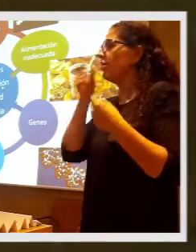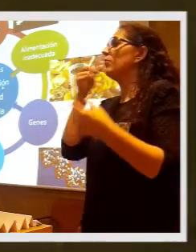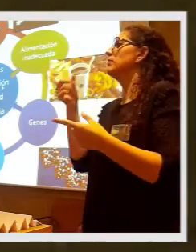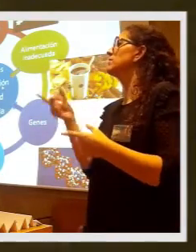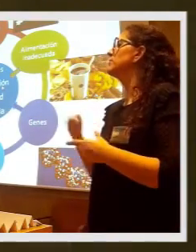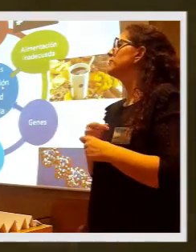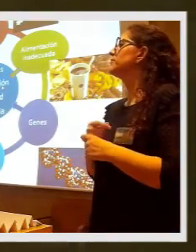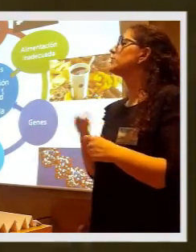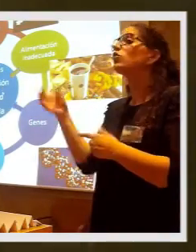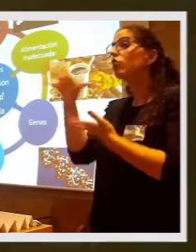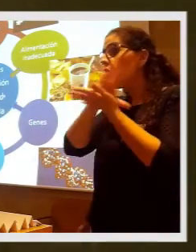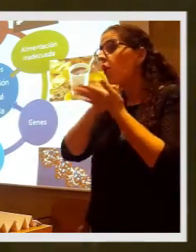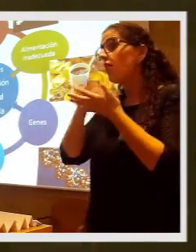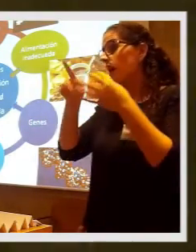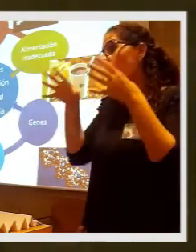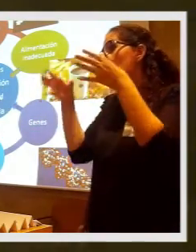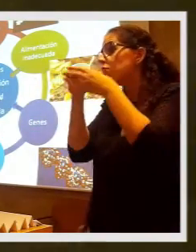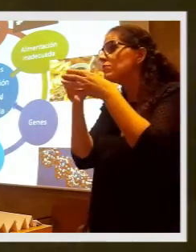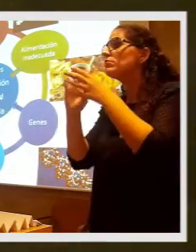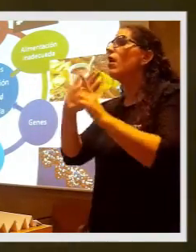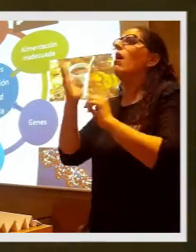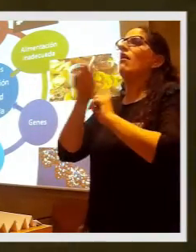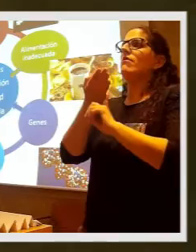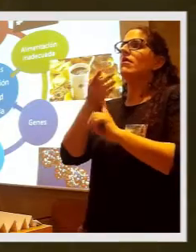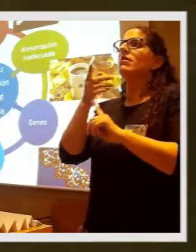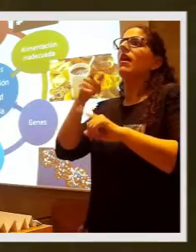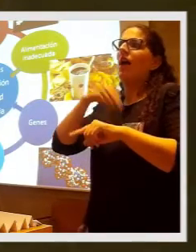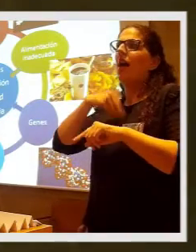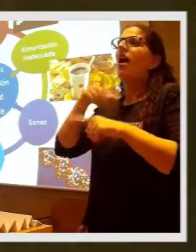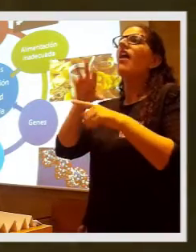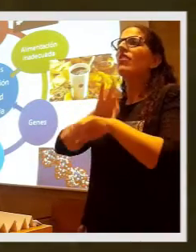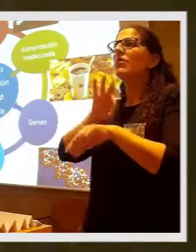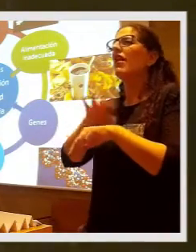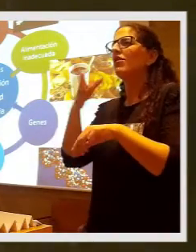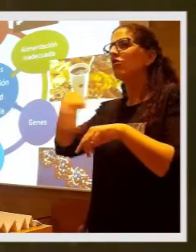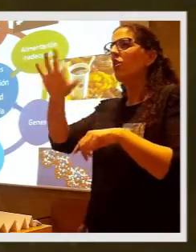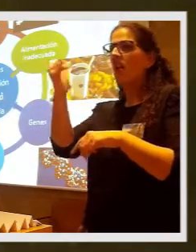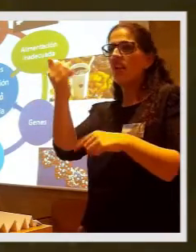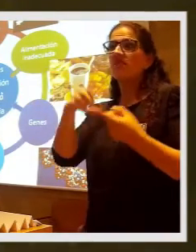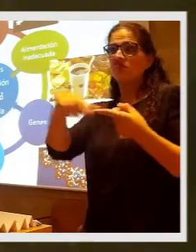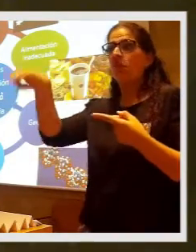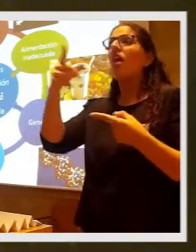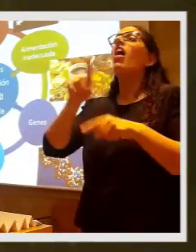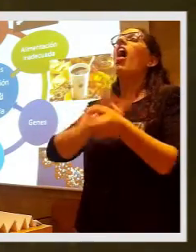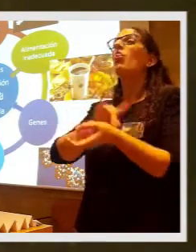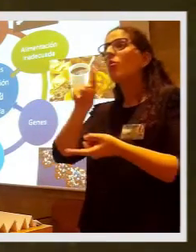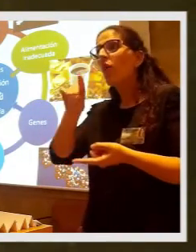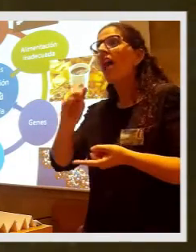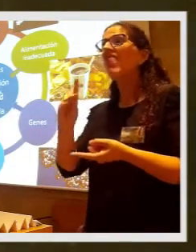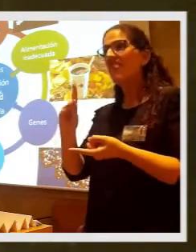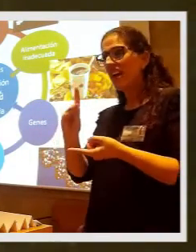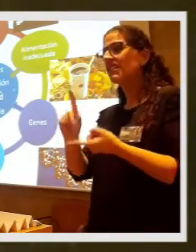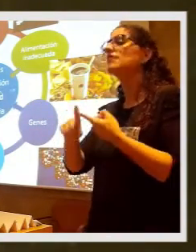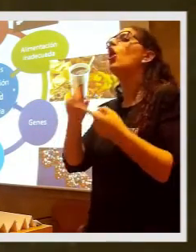interrelaciona para producir estas enfermedades que todos sabemos y conocemos y muchos sufrimos, como son la diabetes, la hipertensión,